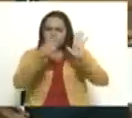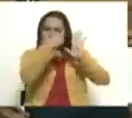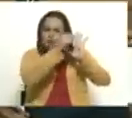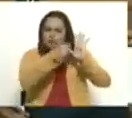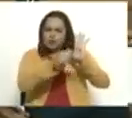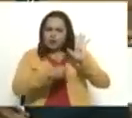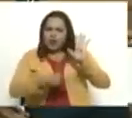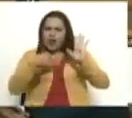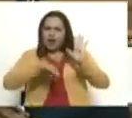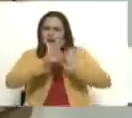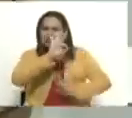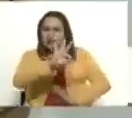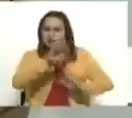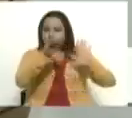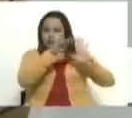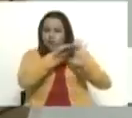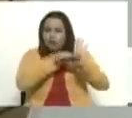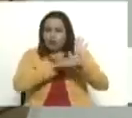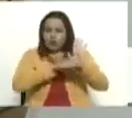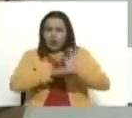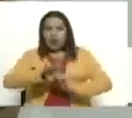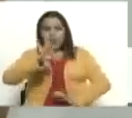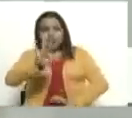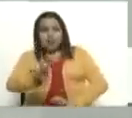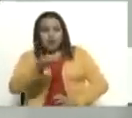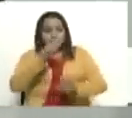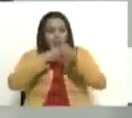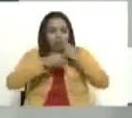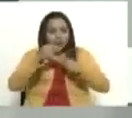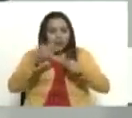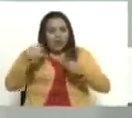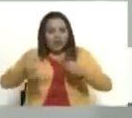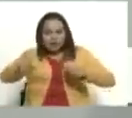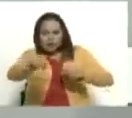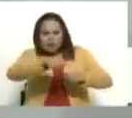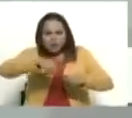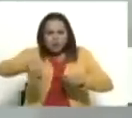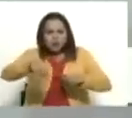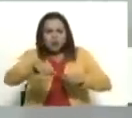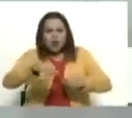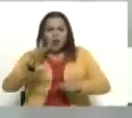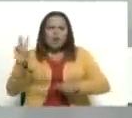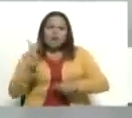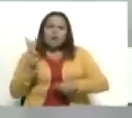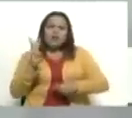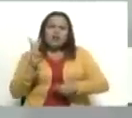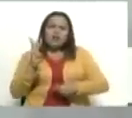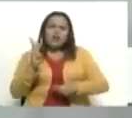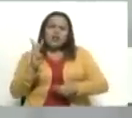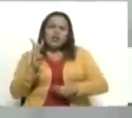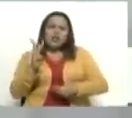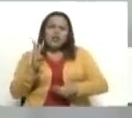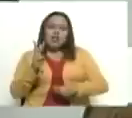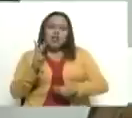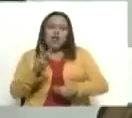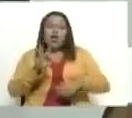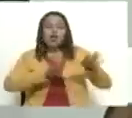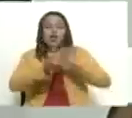Habían tres parrillas y las tres debidamente bañadas y regadas con whisky 12 años. Y estaba